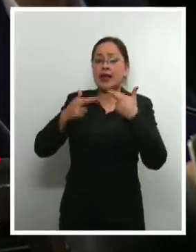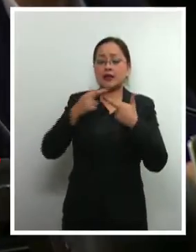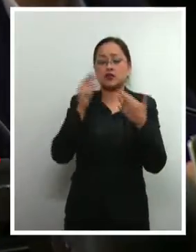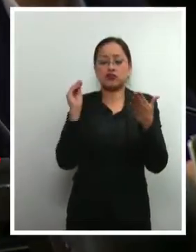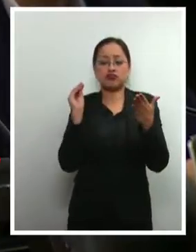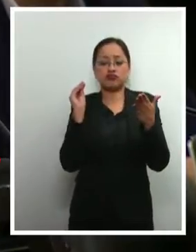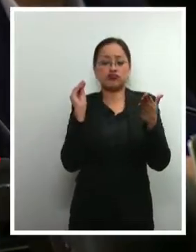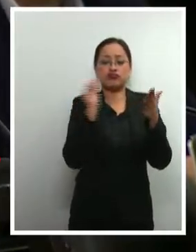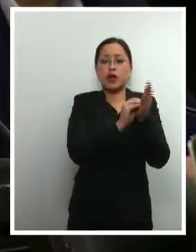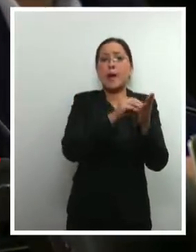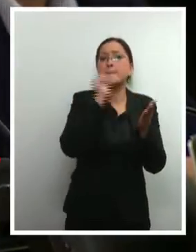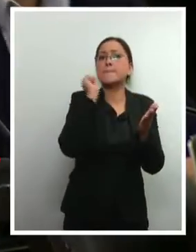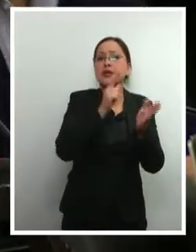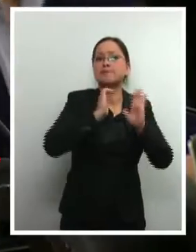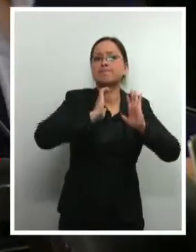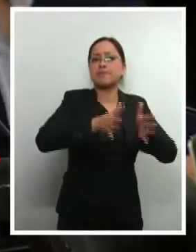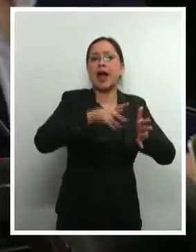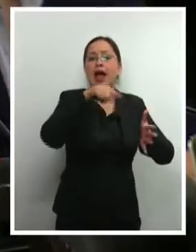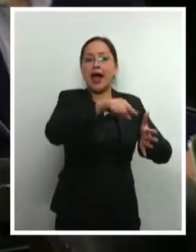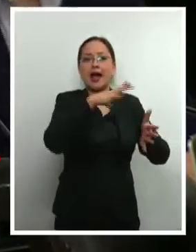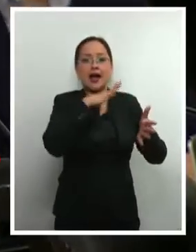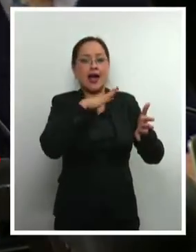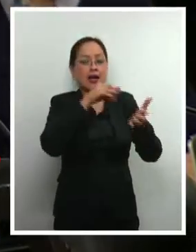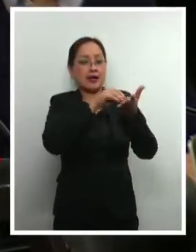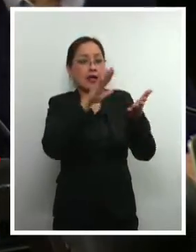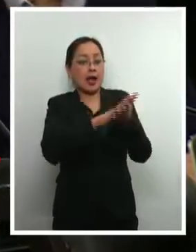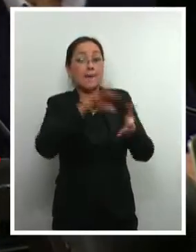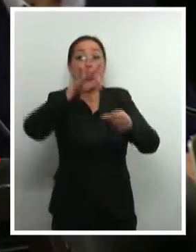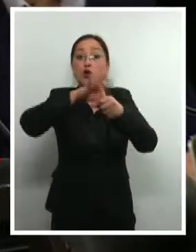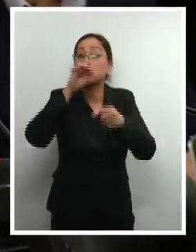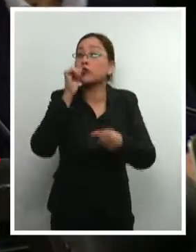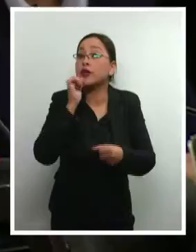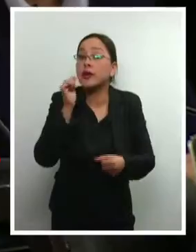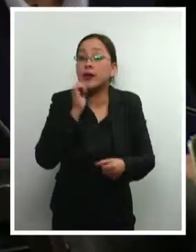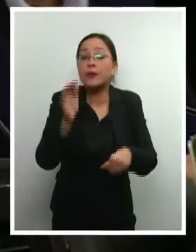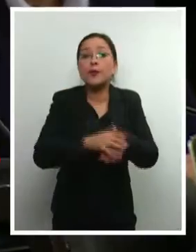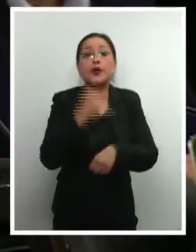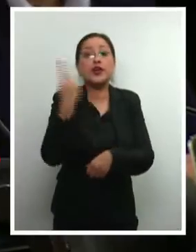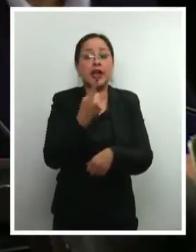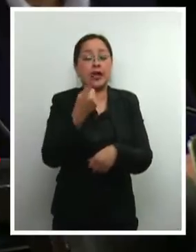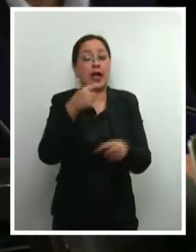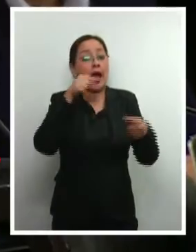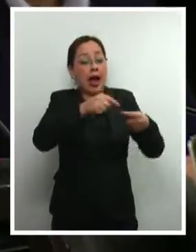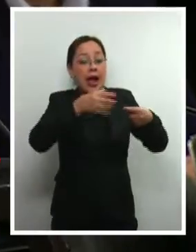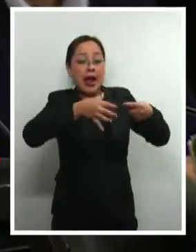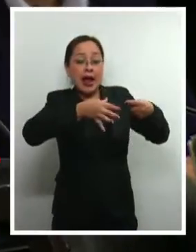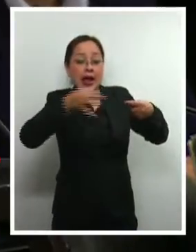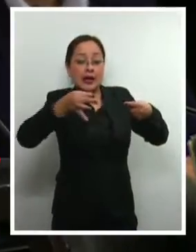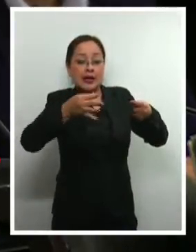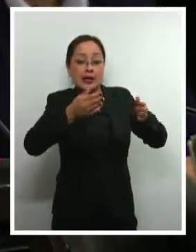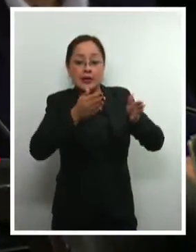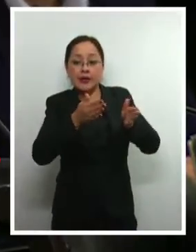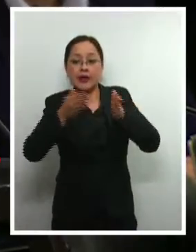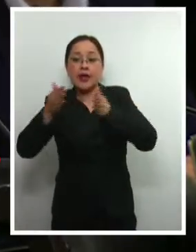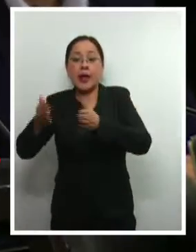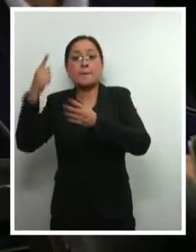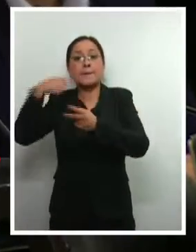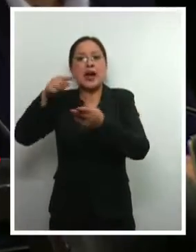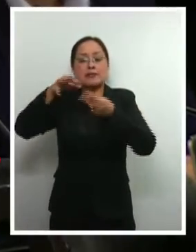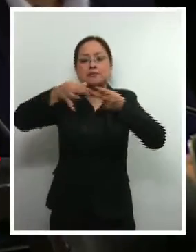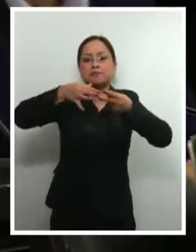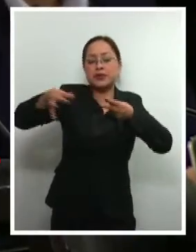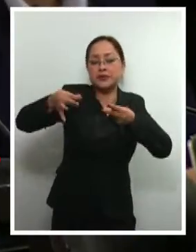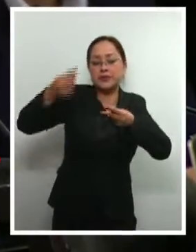la disposición original que no ha sido votada porque fue precisamente reservada.